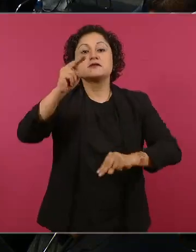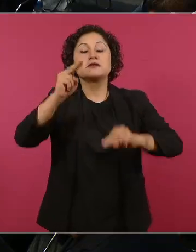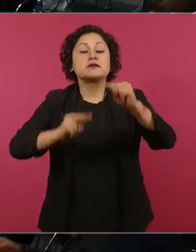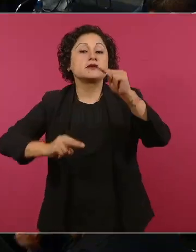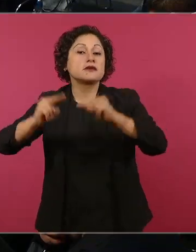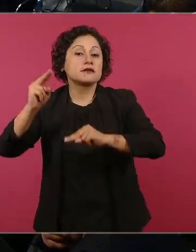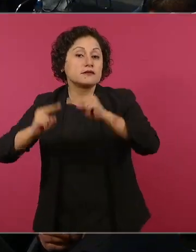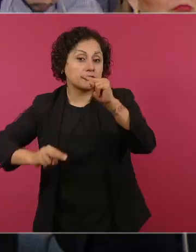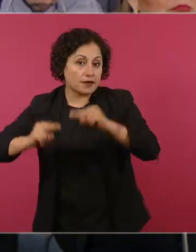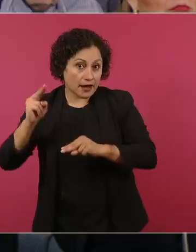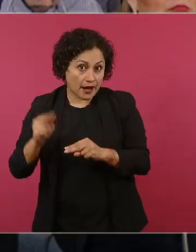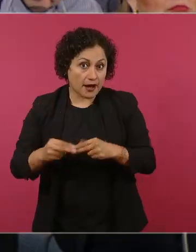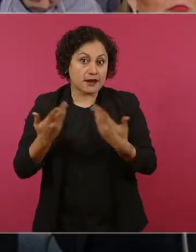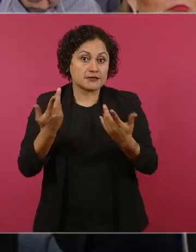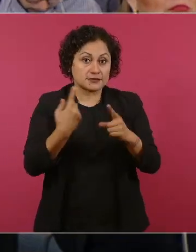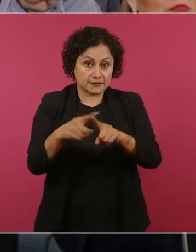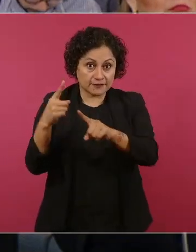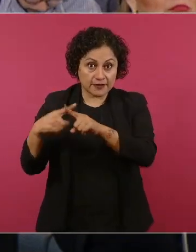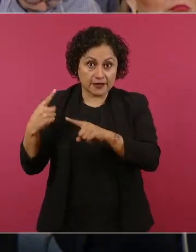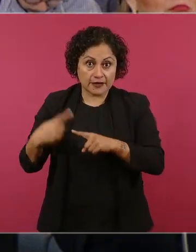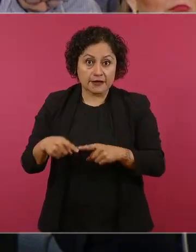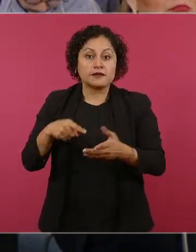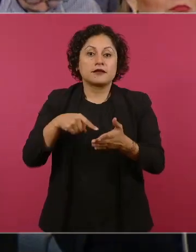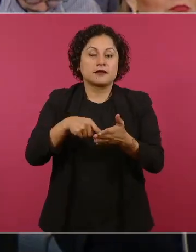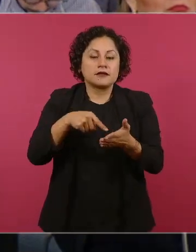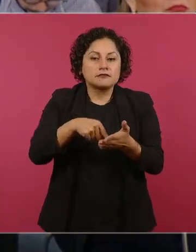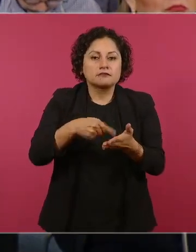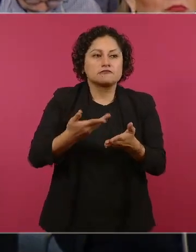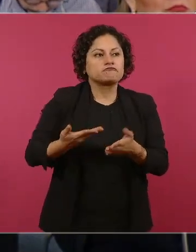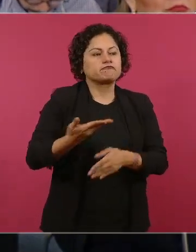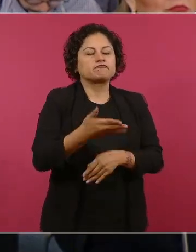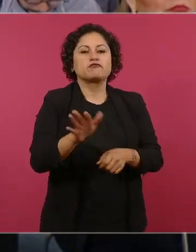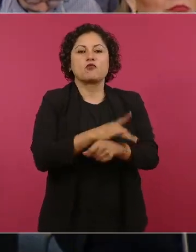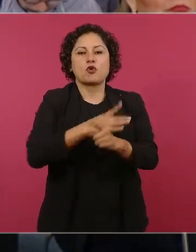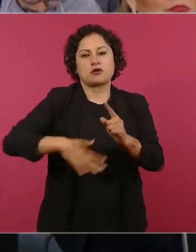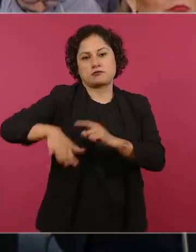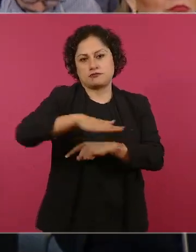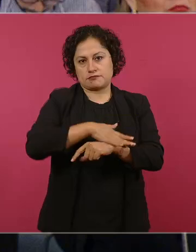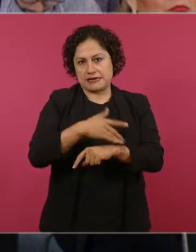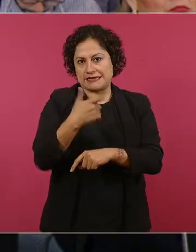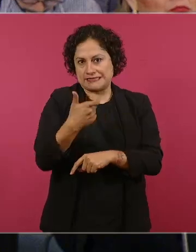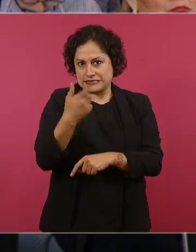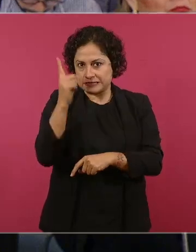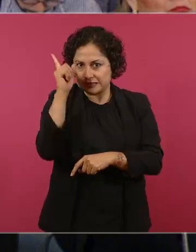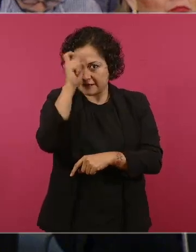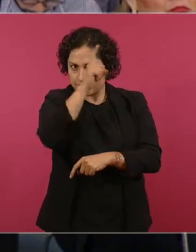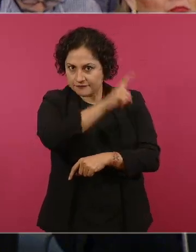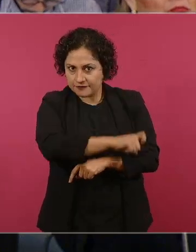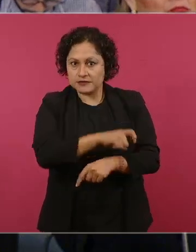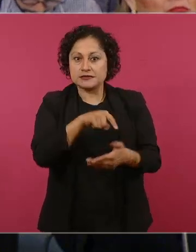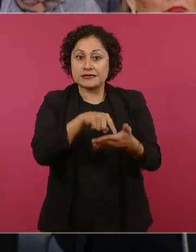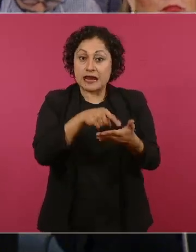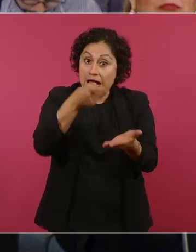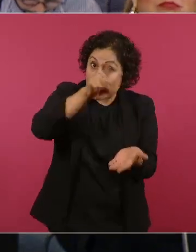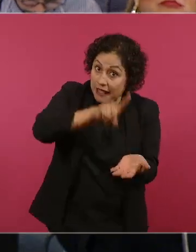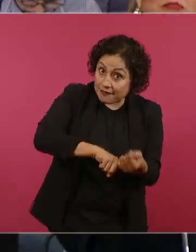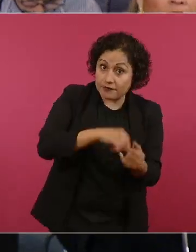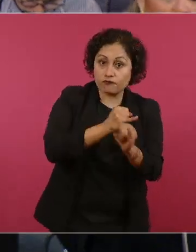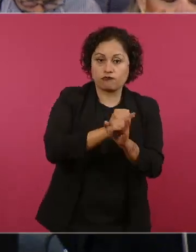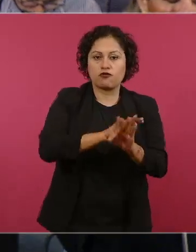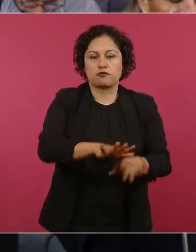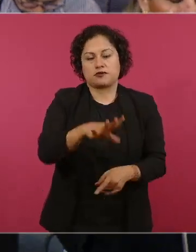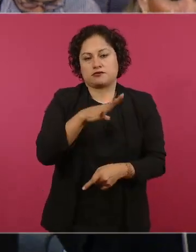se estaba transitando por una crisis económica importante. Además, se muestra en este mismo expediente que